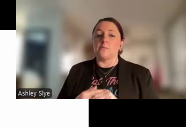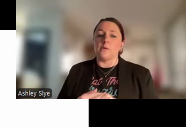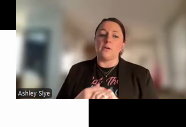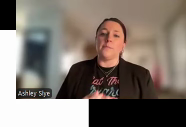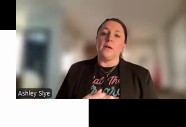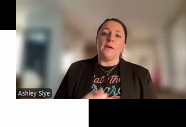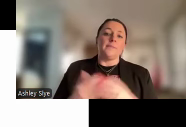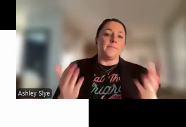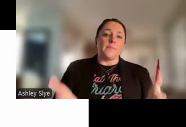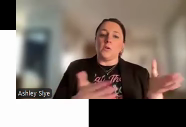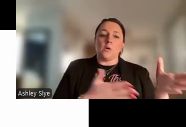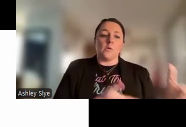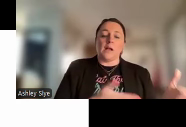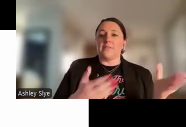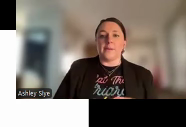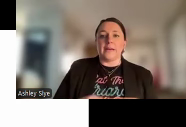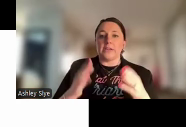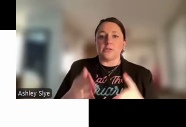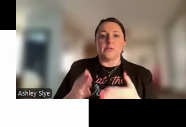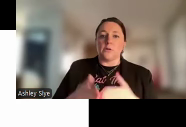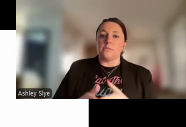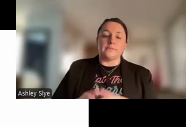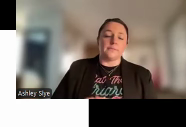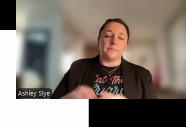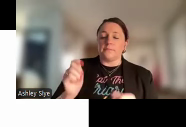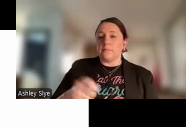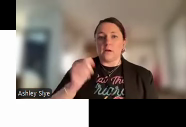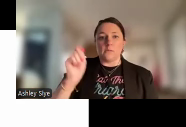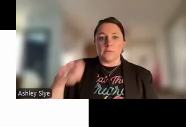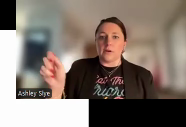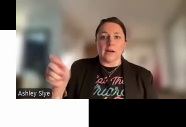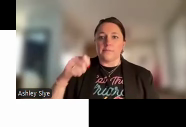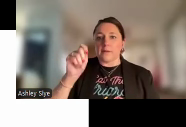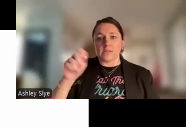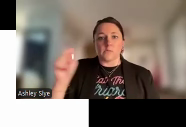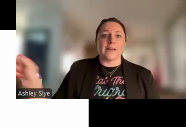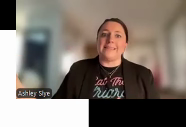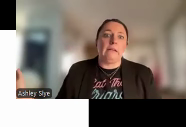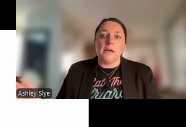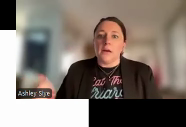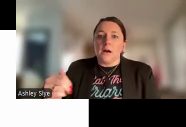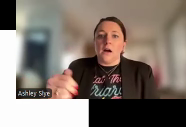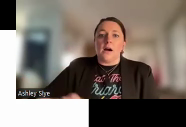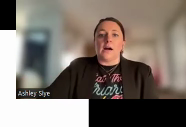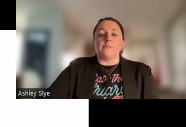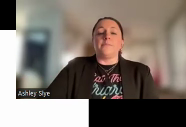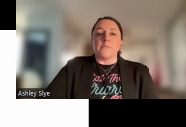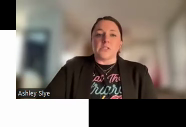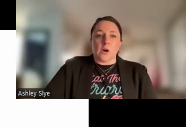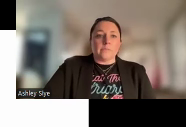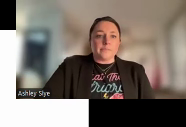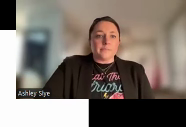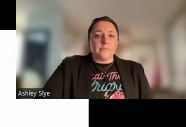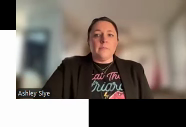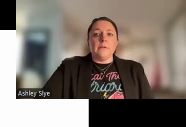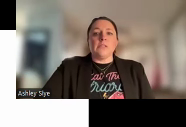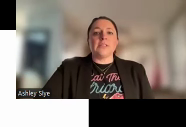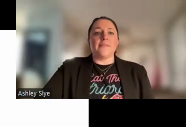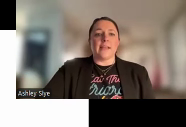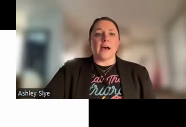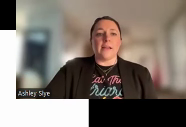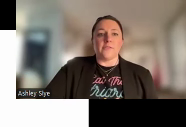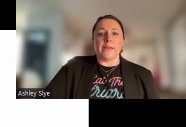le han preguntado a los sobrevivientes o a los proveedores que por qué no califican y les